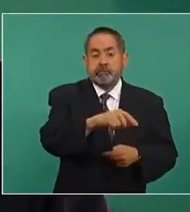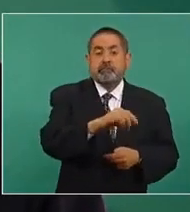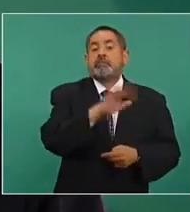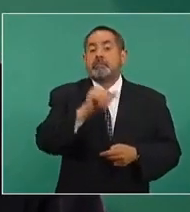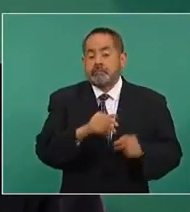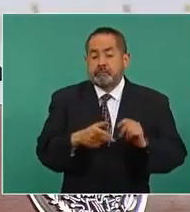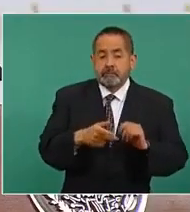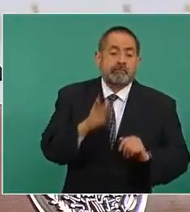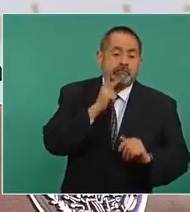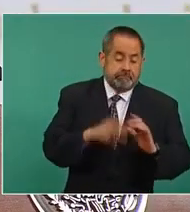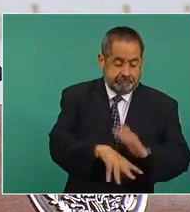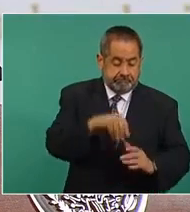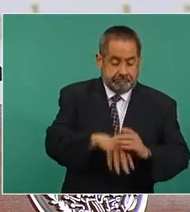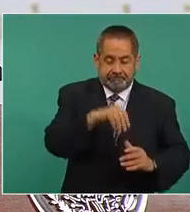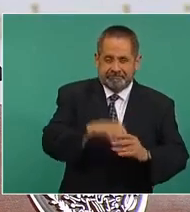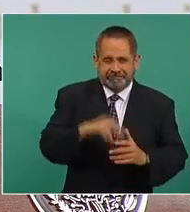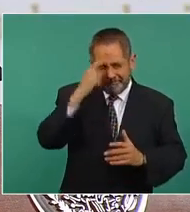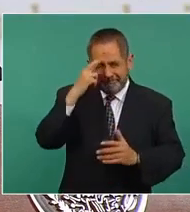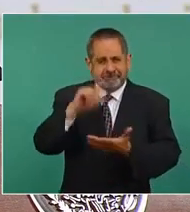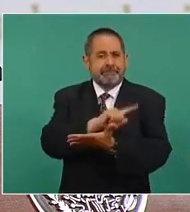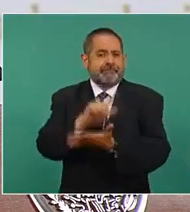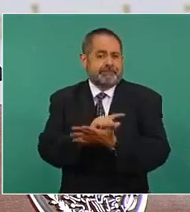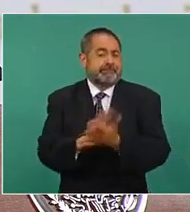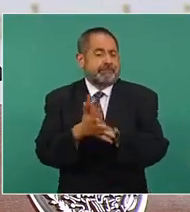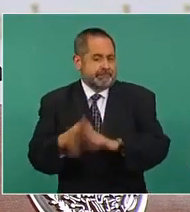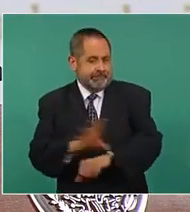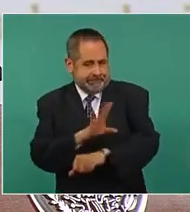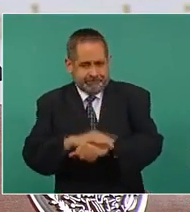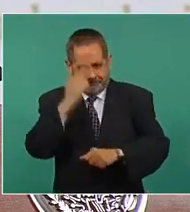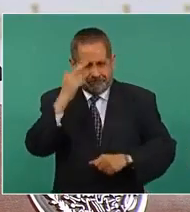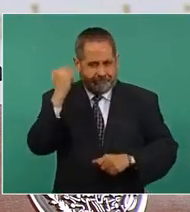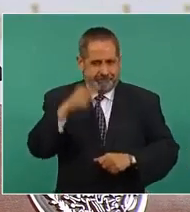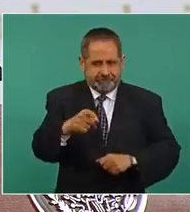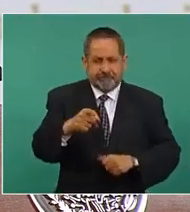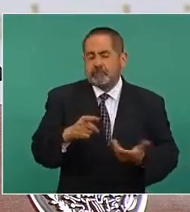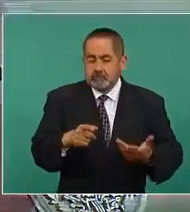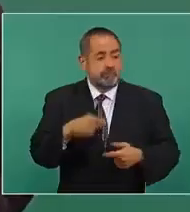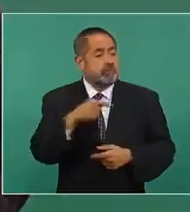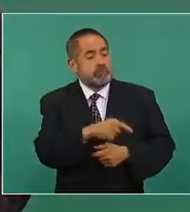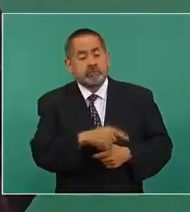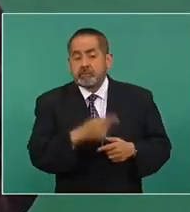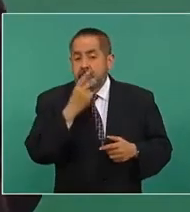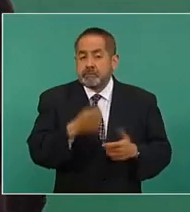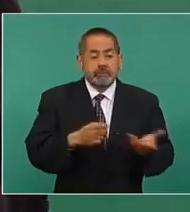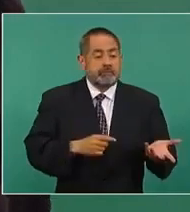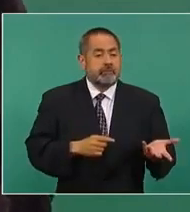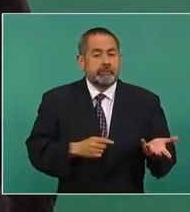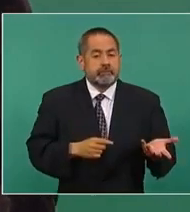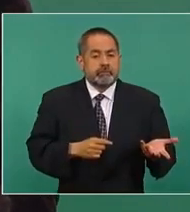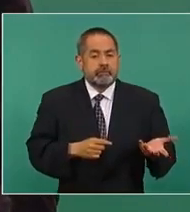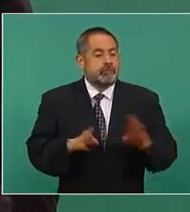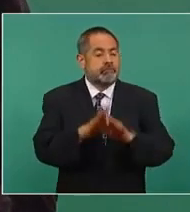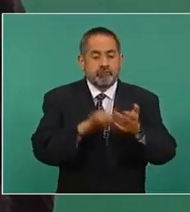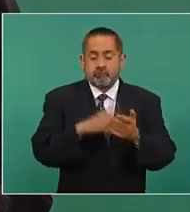petróleo con la llamada reforma energética, con el compromiso de que iba a